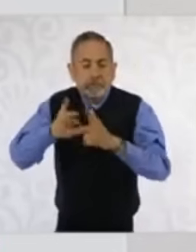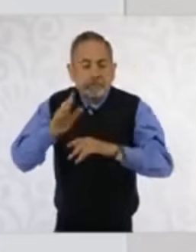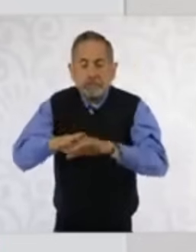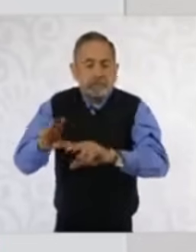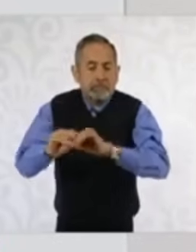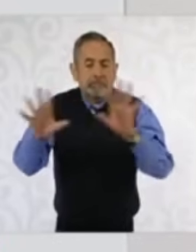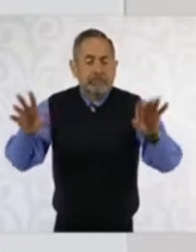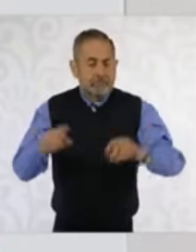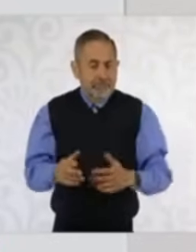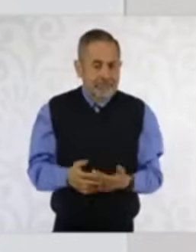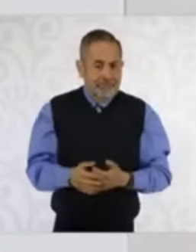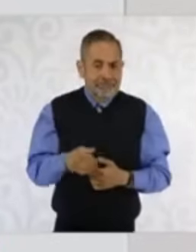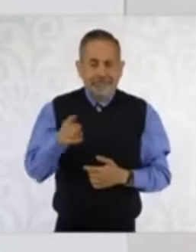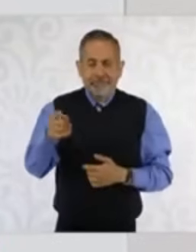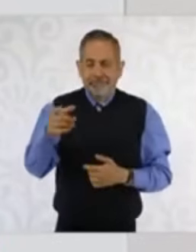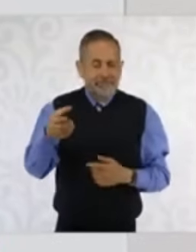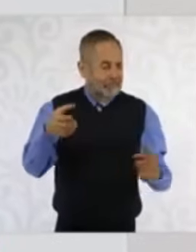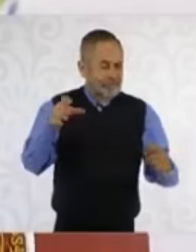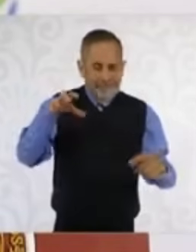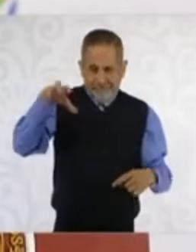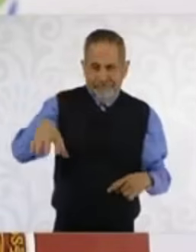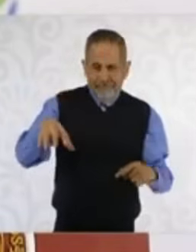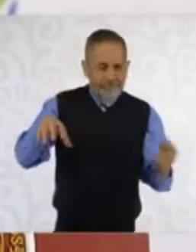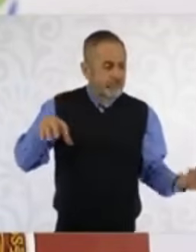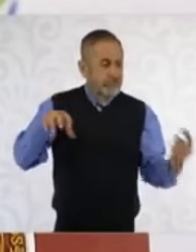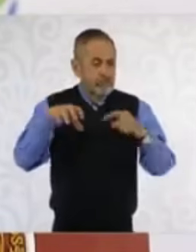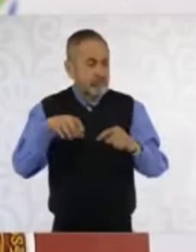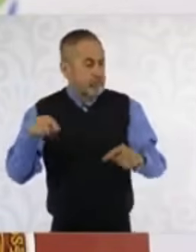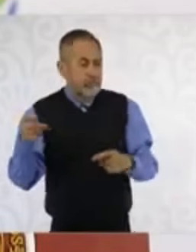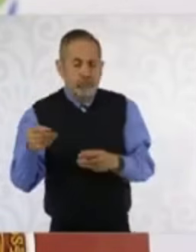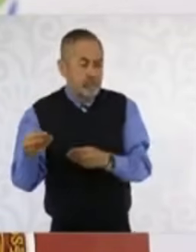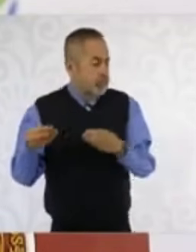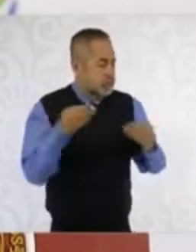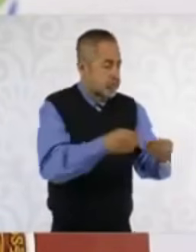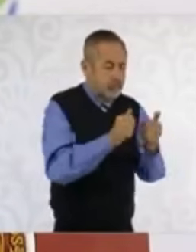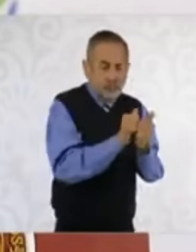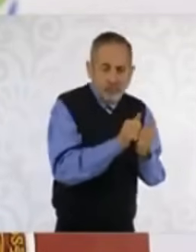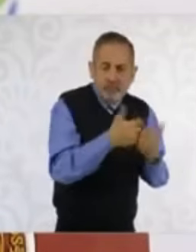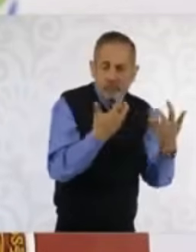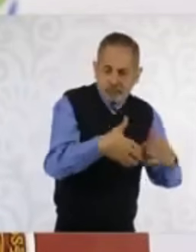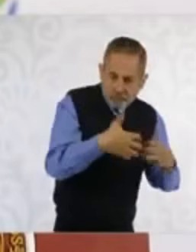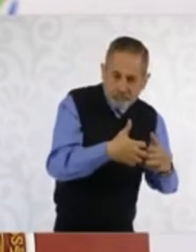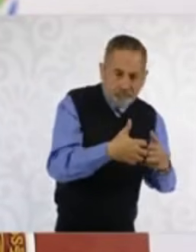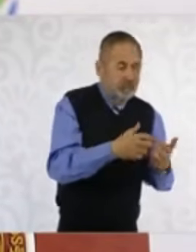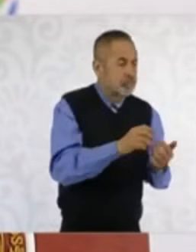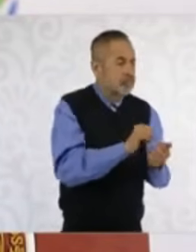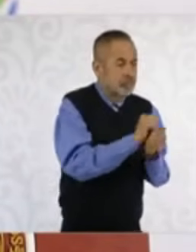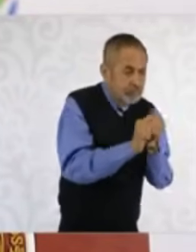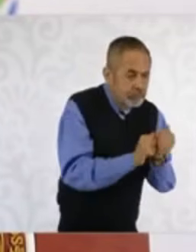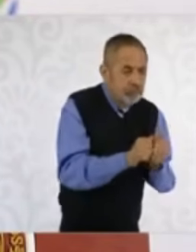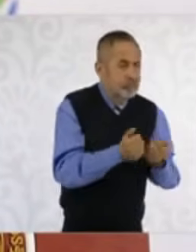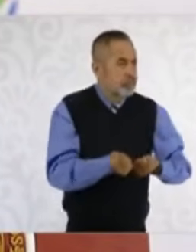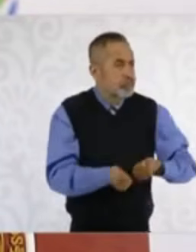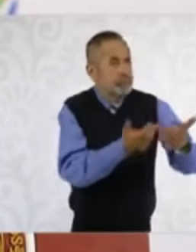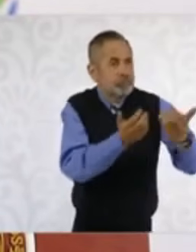subsidiaria. ¿Qué son las subsidiarias? Producción, transformación,